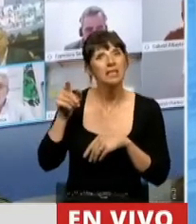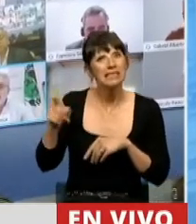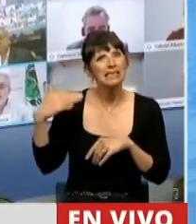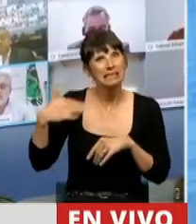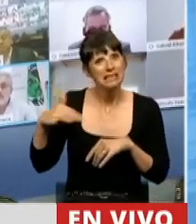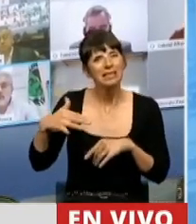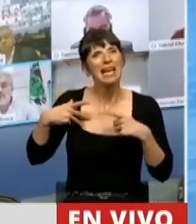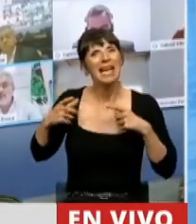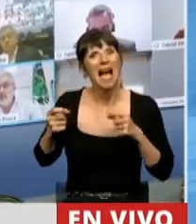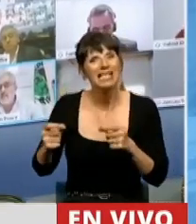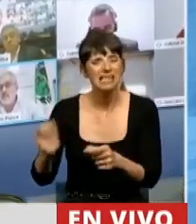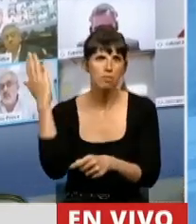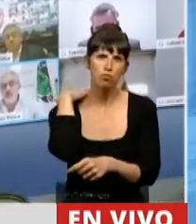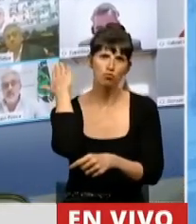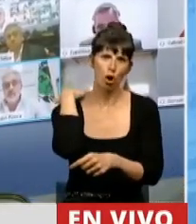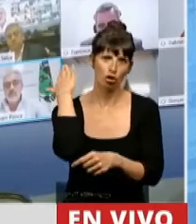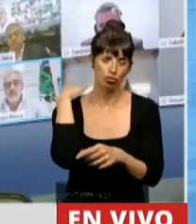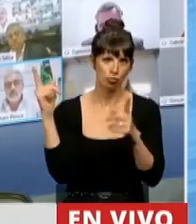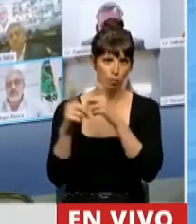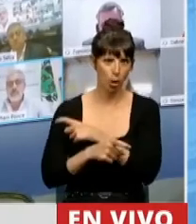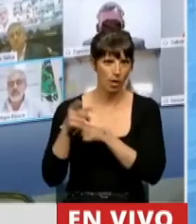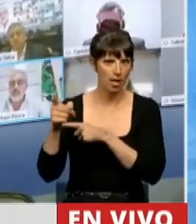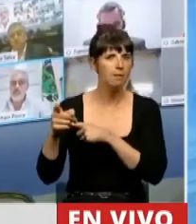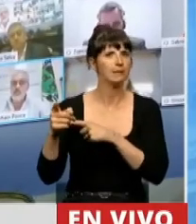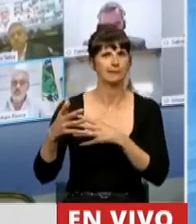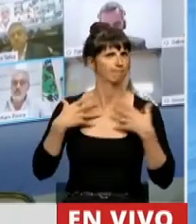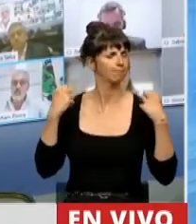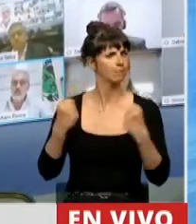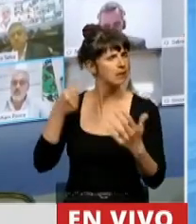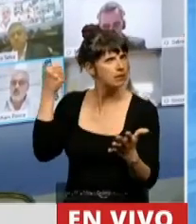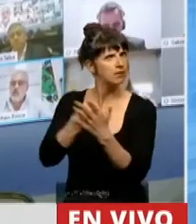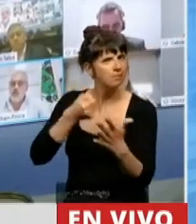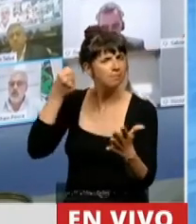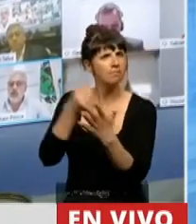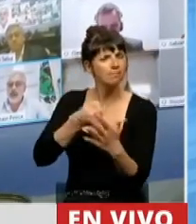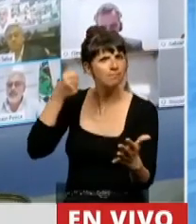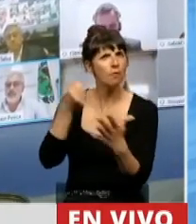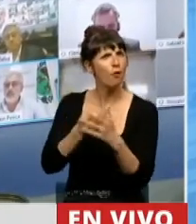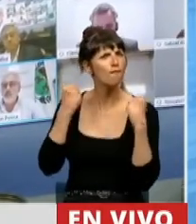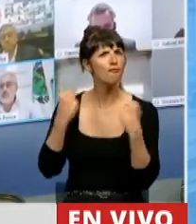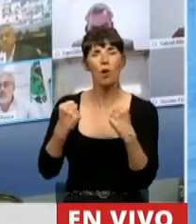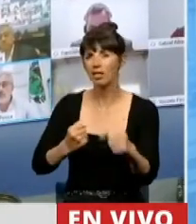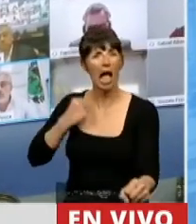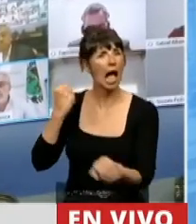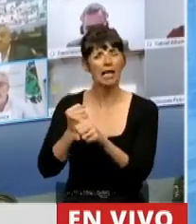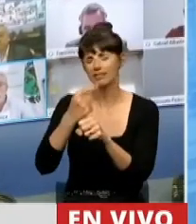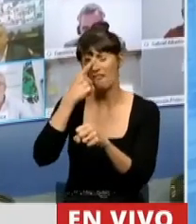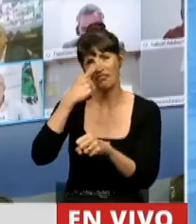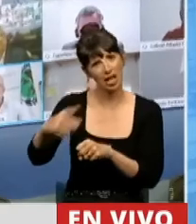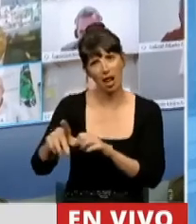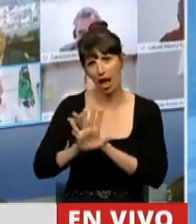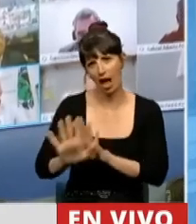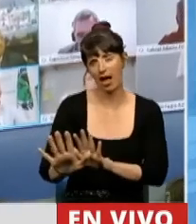un cáncer de pulmón y a pesar de ello luchó hasta su último momento.